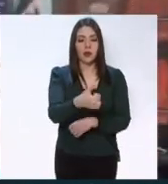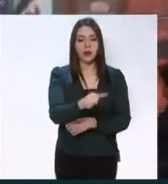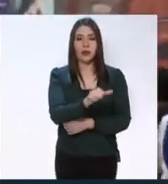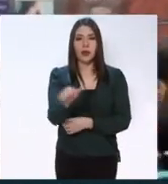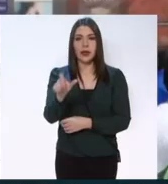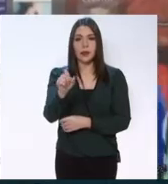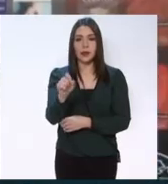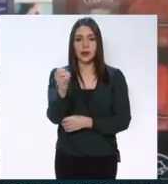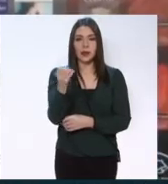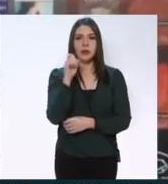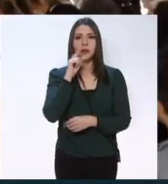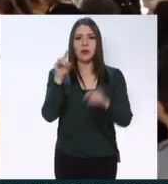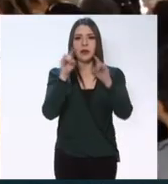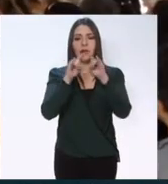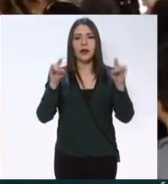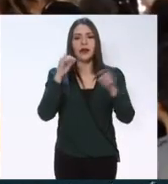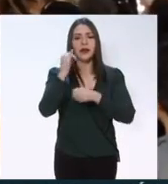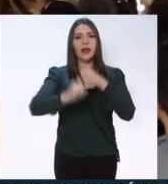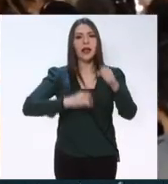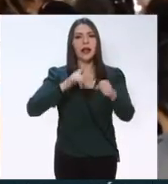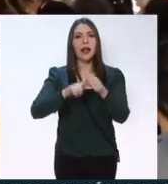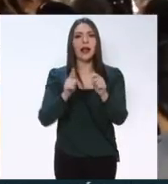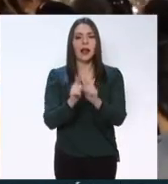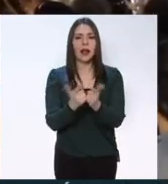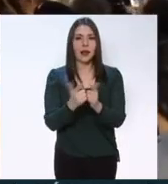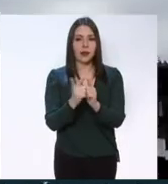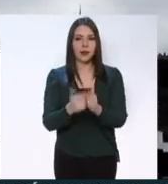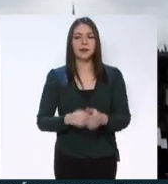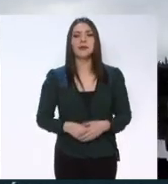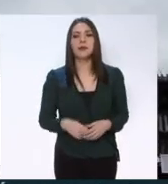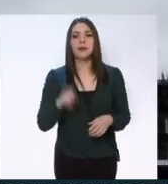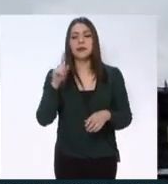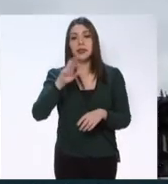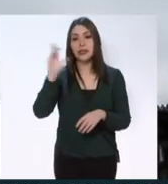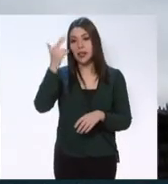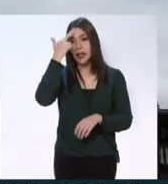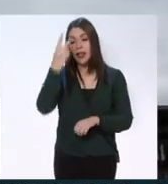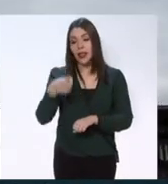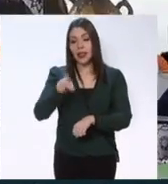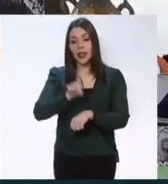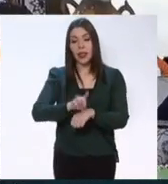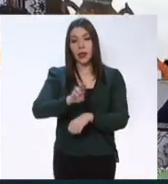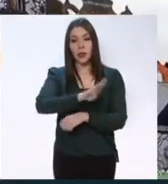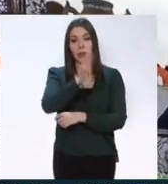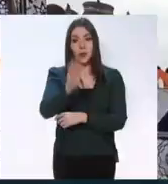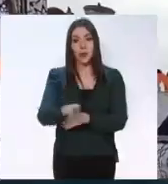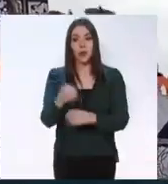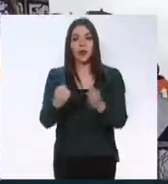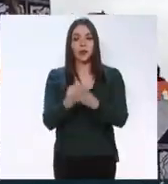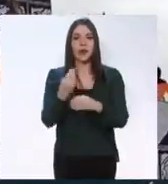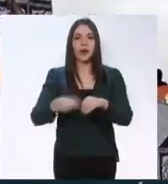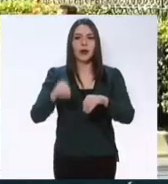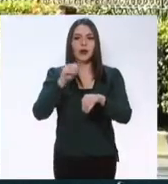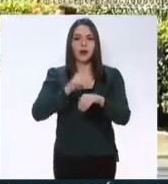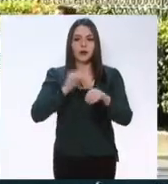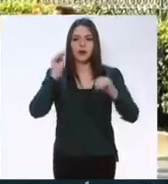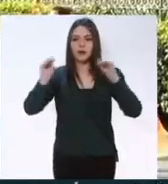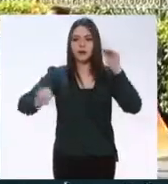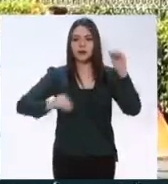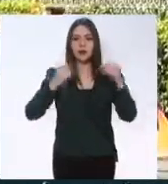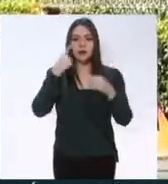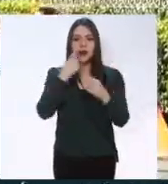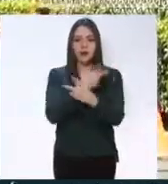octubre con la Feria Internacional del Libro. La conmemoración del Día de Muertos será con la instalación de la mega ofrenda y el